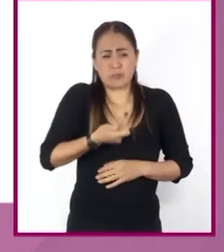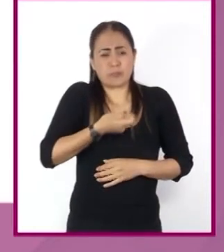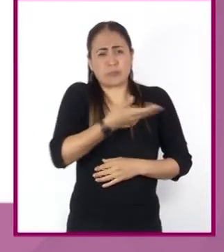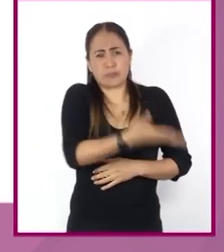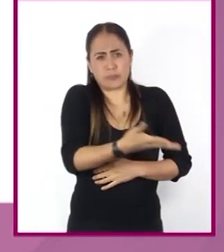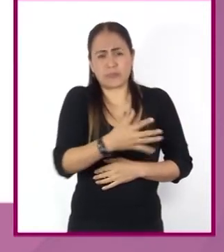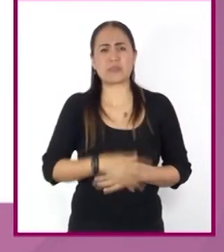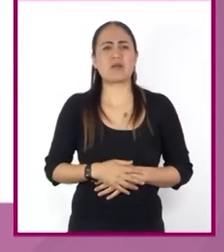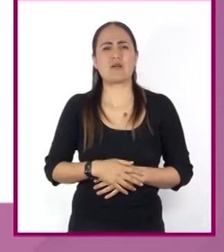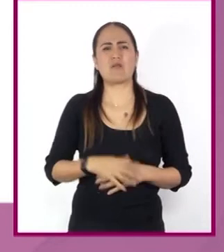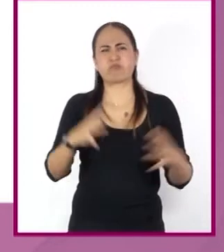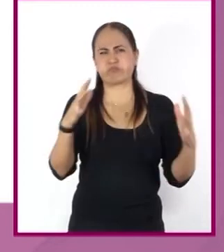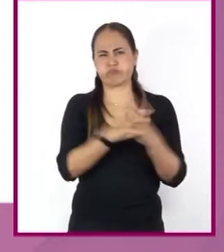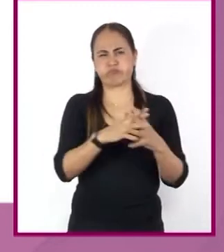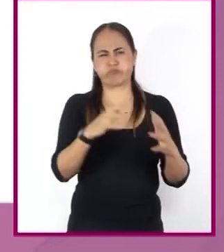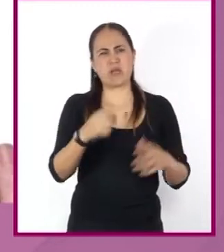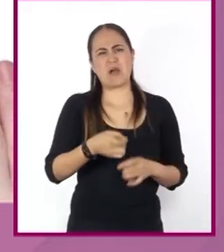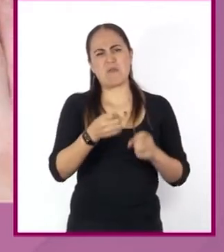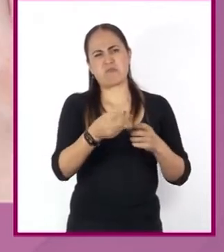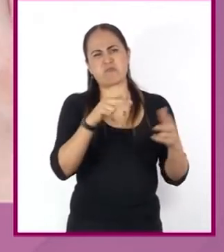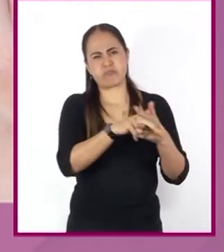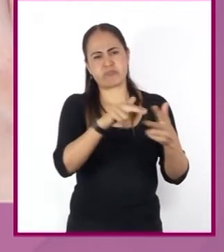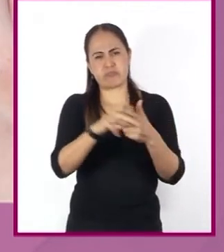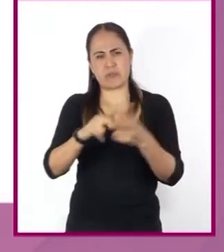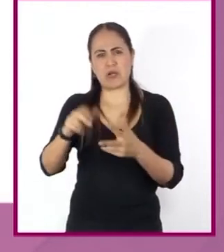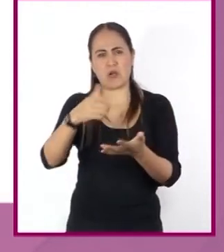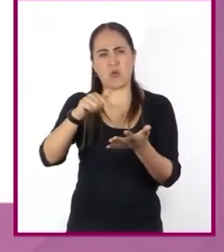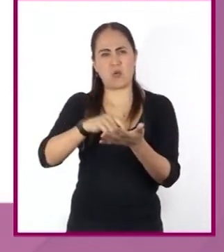la Masacre de Boston.